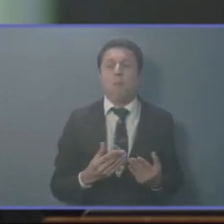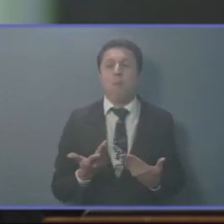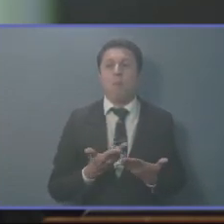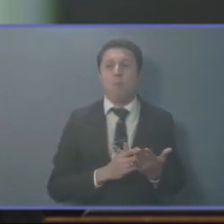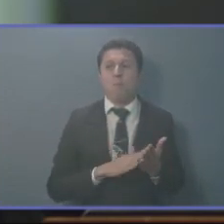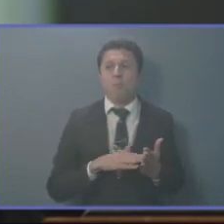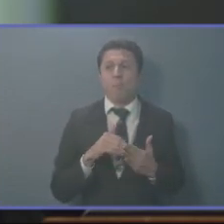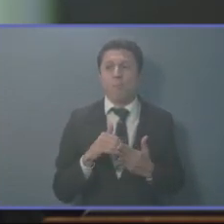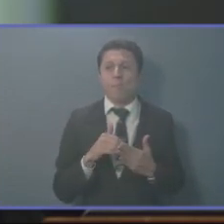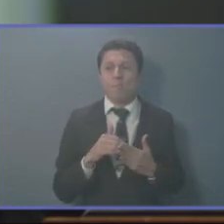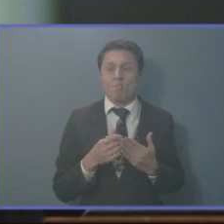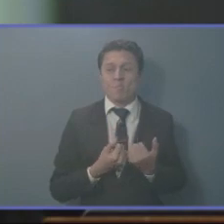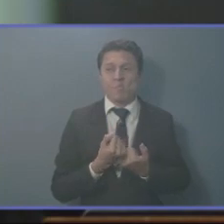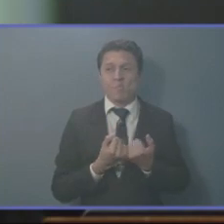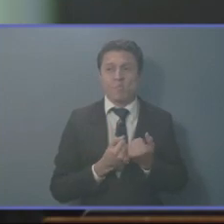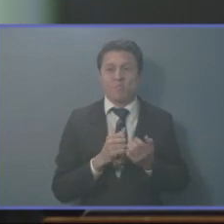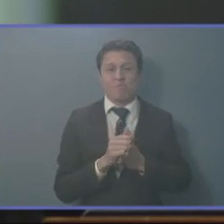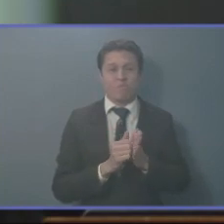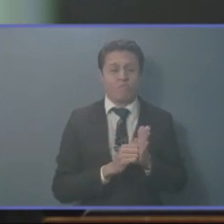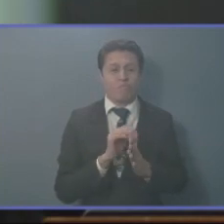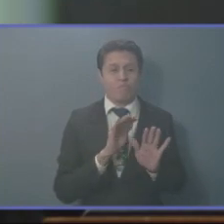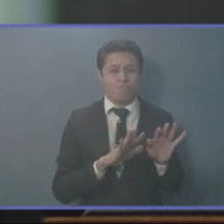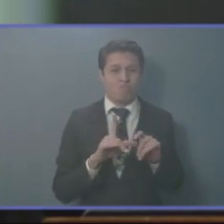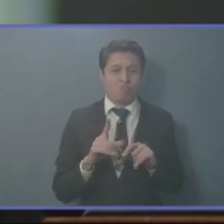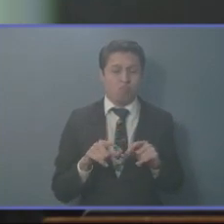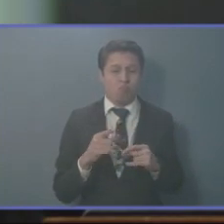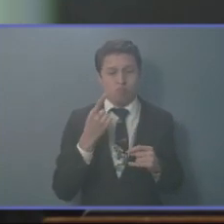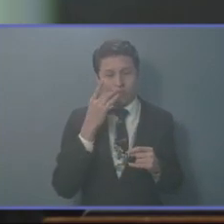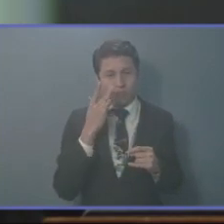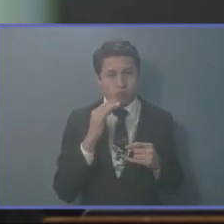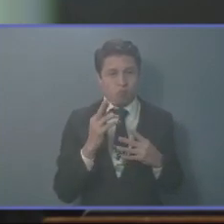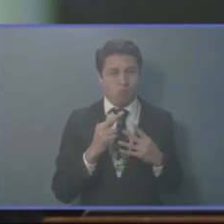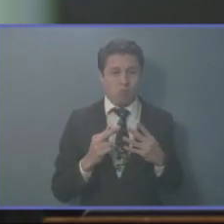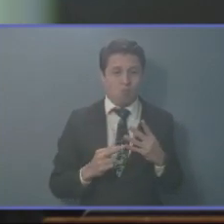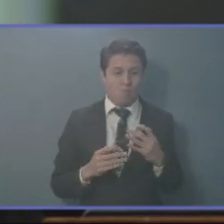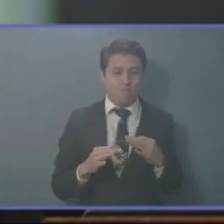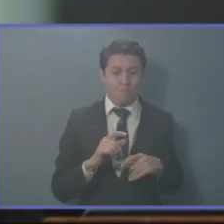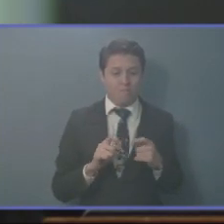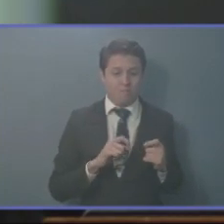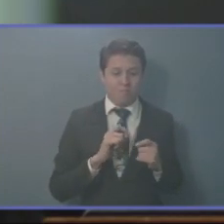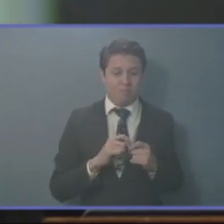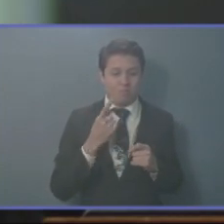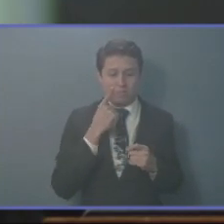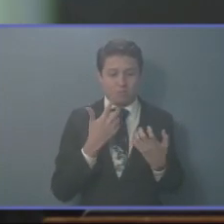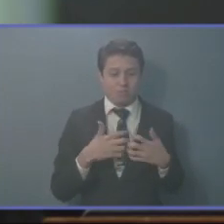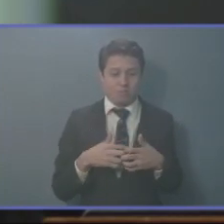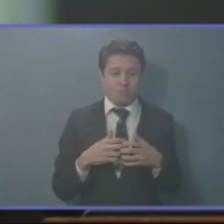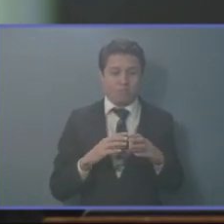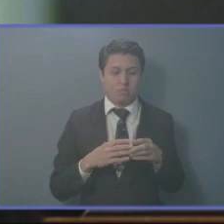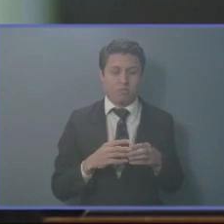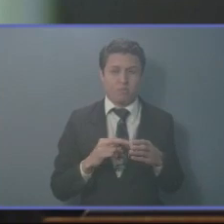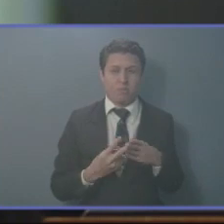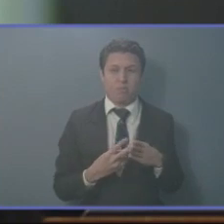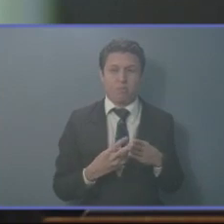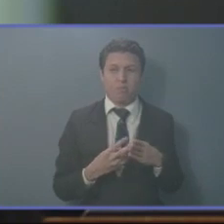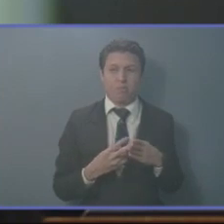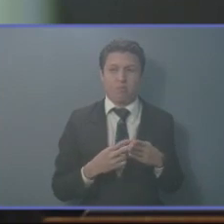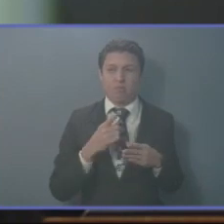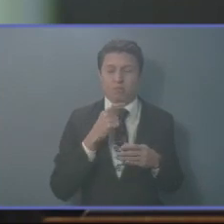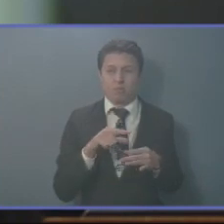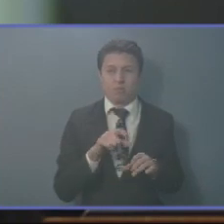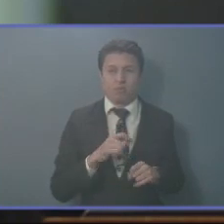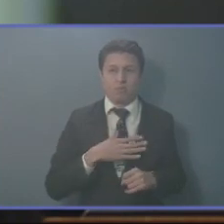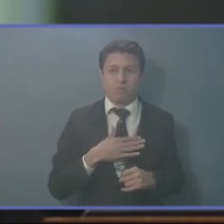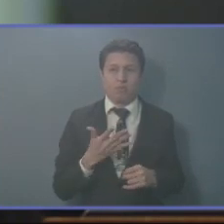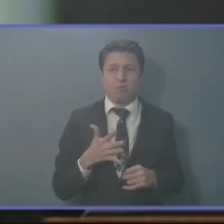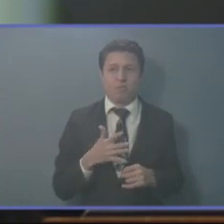de financiamiento productivo, artículo 11. Créase el programa de financiamiento productivo para empresarios del sector informal quienes tengan al